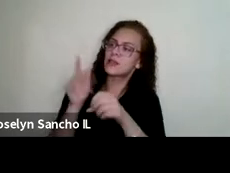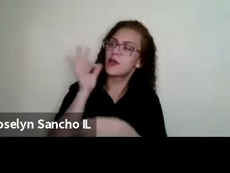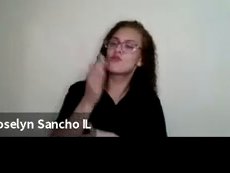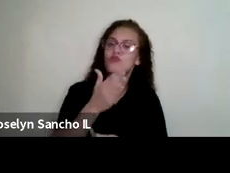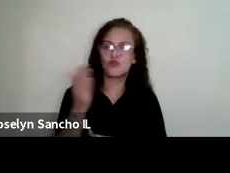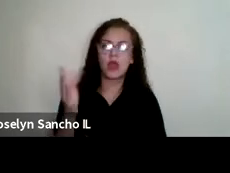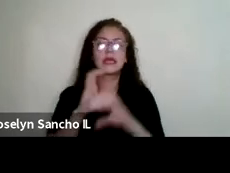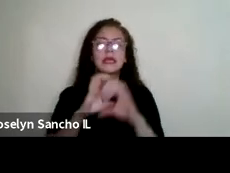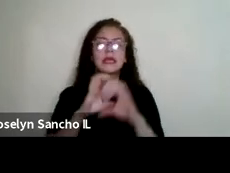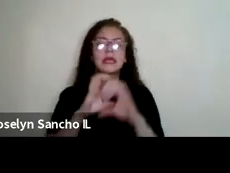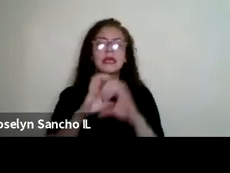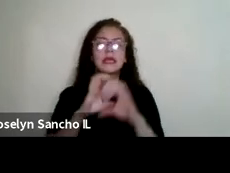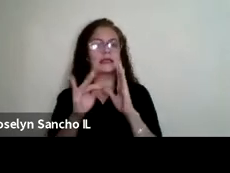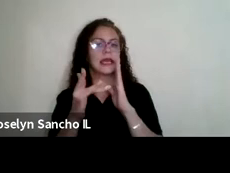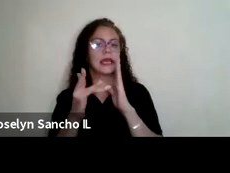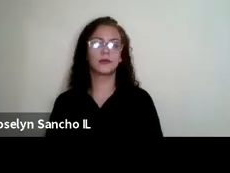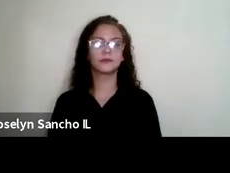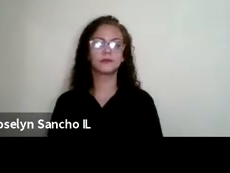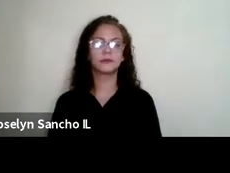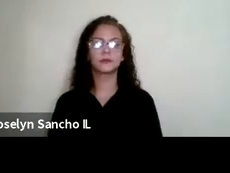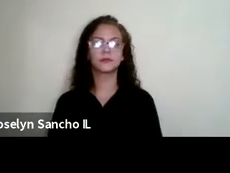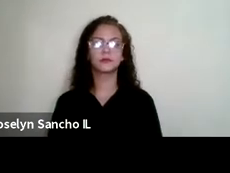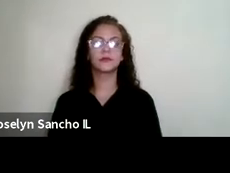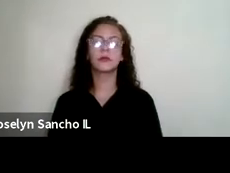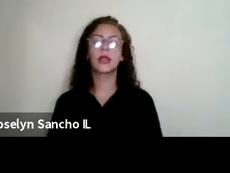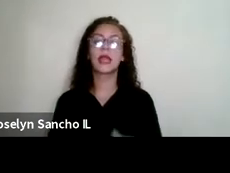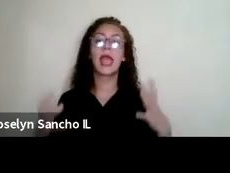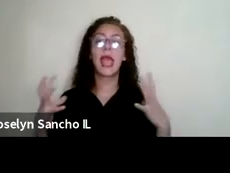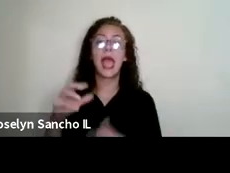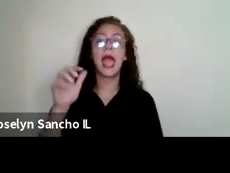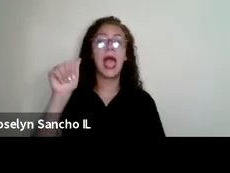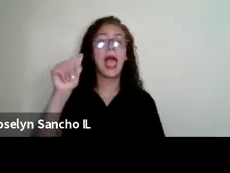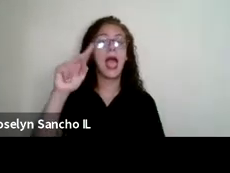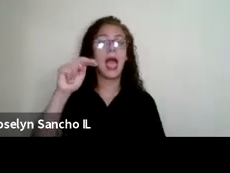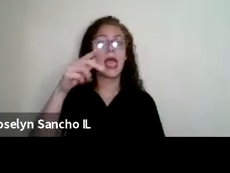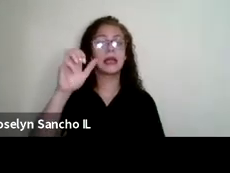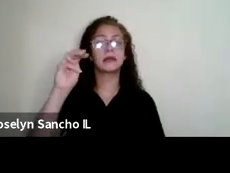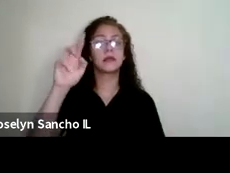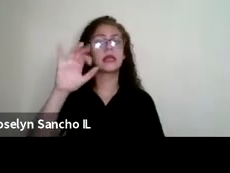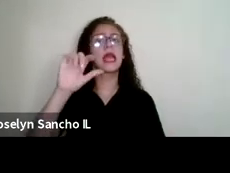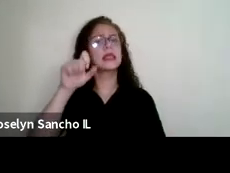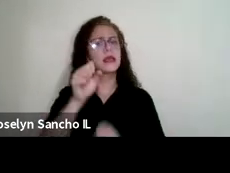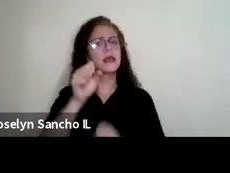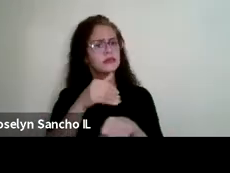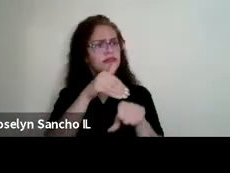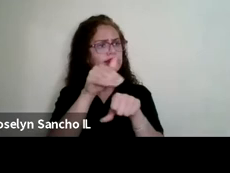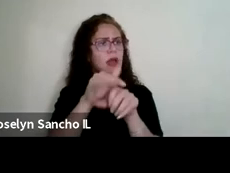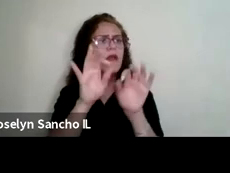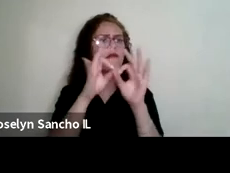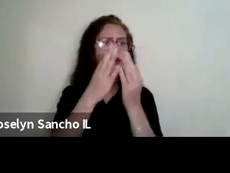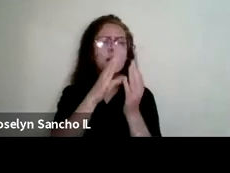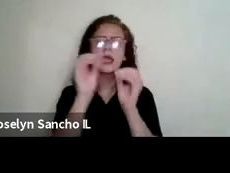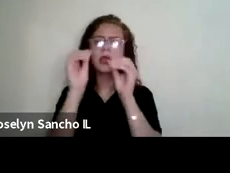mujeres en la ciencia y la tecnología. Un poquito Ángeles Martín dice, hay que hacerle llegar a las familias y a los educadores que